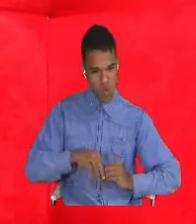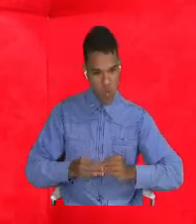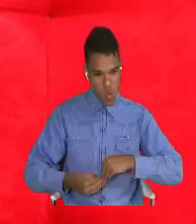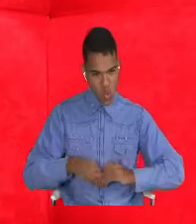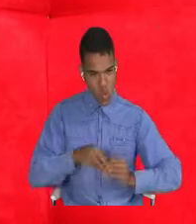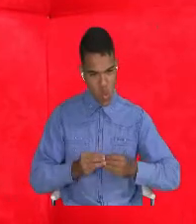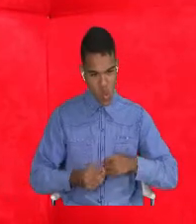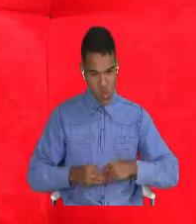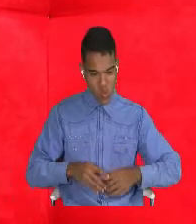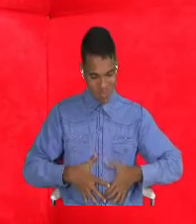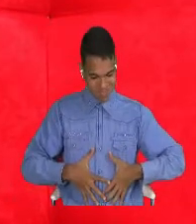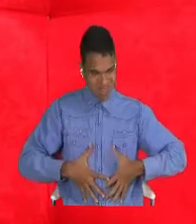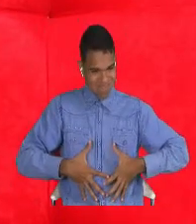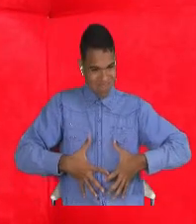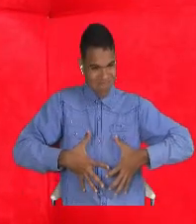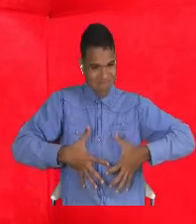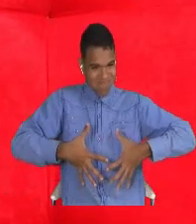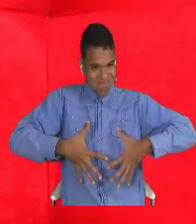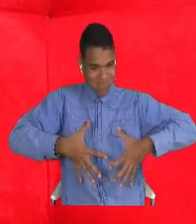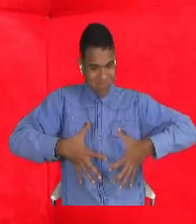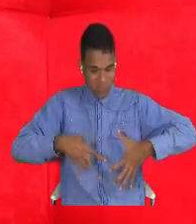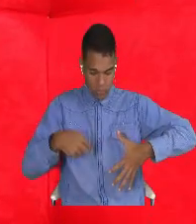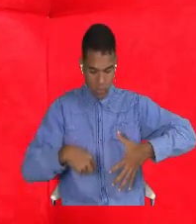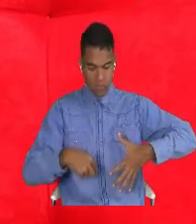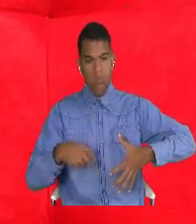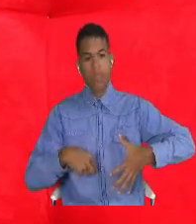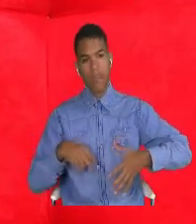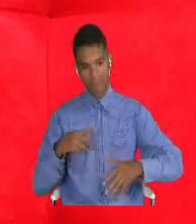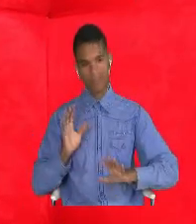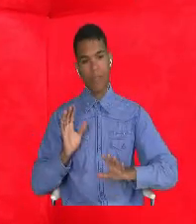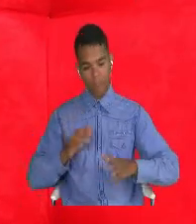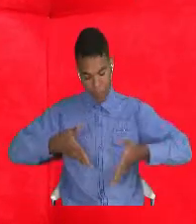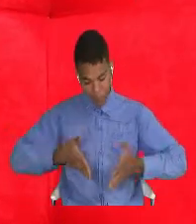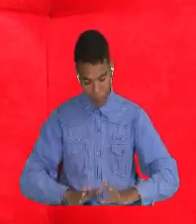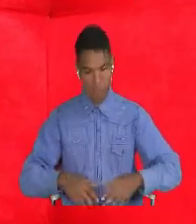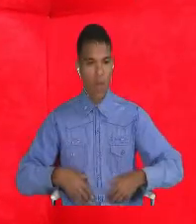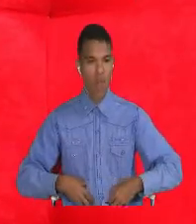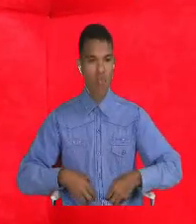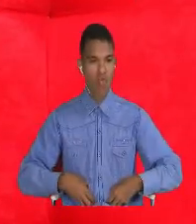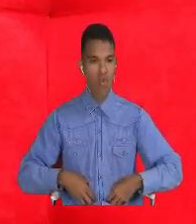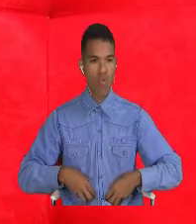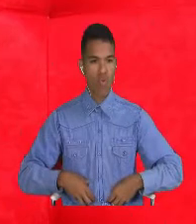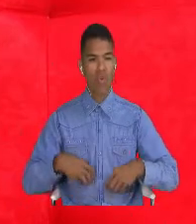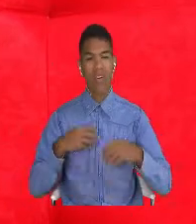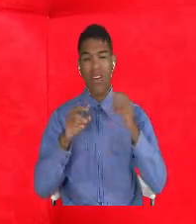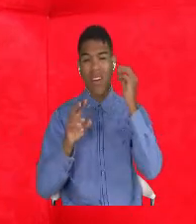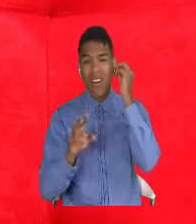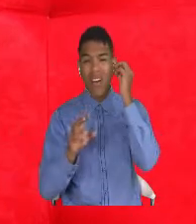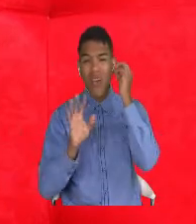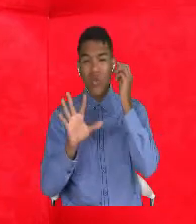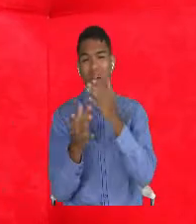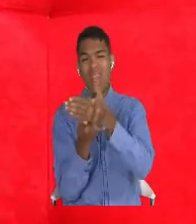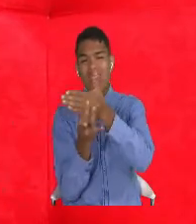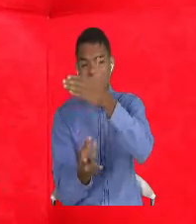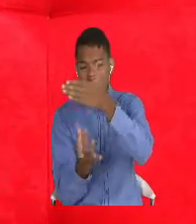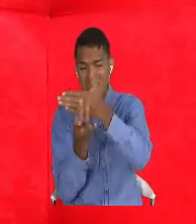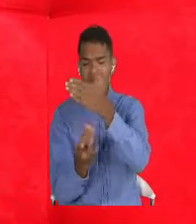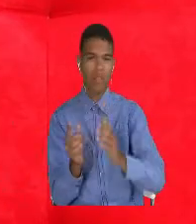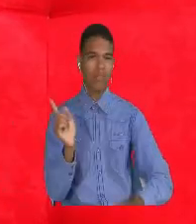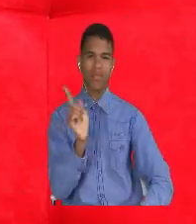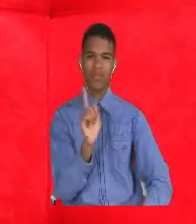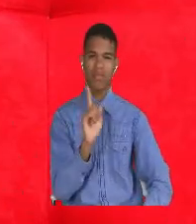ya ahí ya no hay grasa. Entonces me dicen, no, pero es que mira, esto es grasa. Y yo le digo, no, mira, ya eso es piel. Entonces es